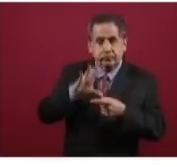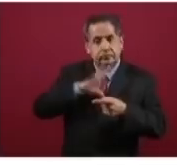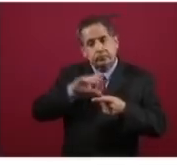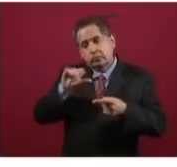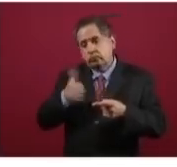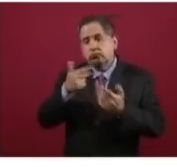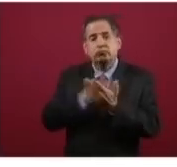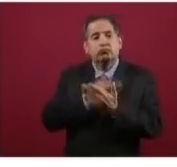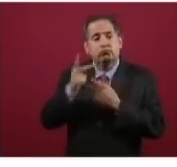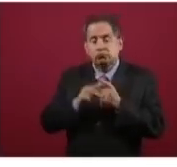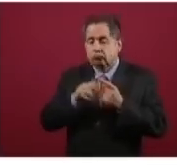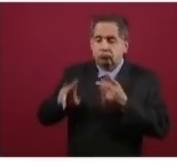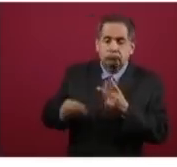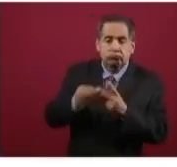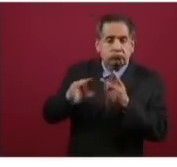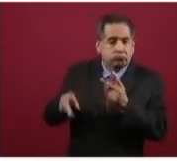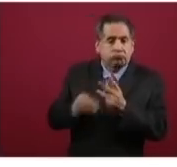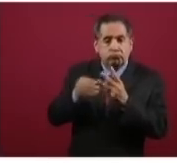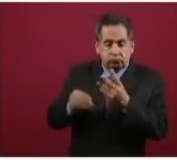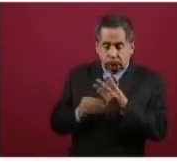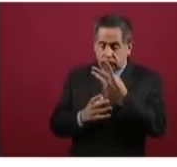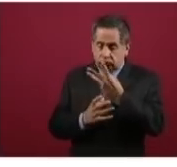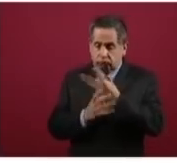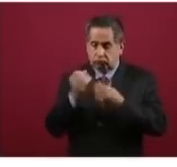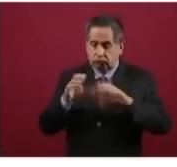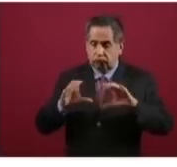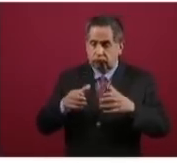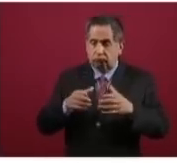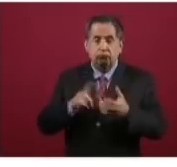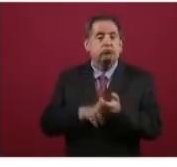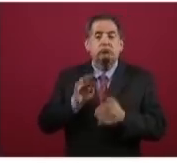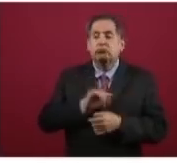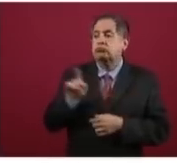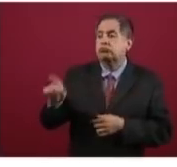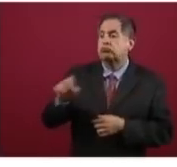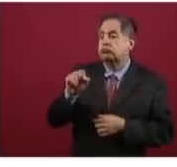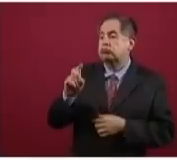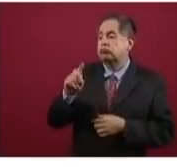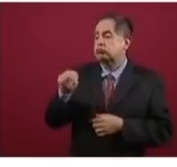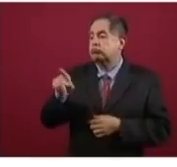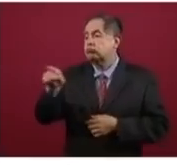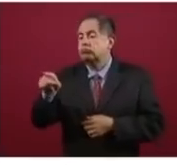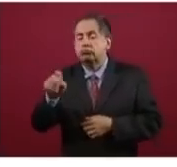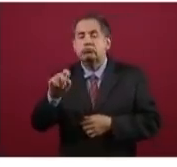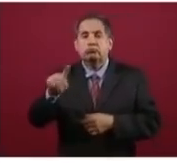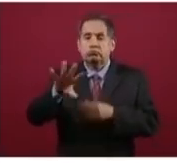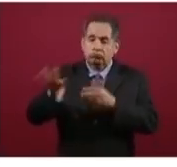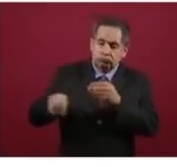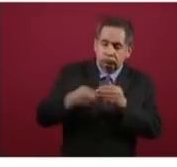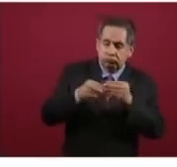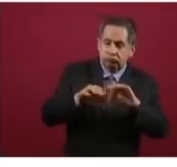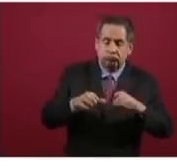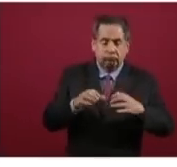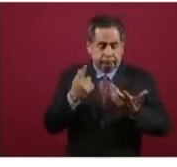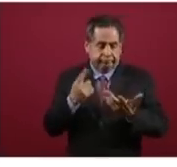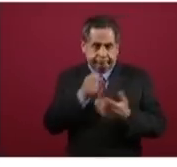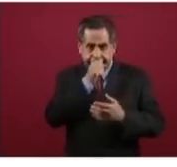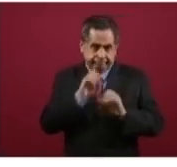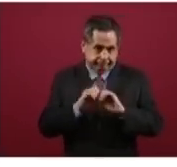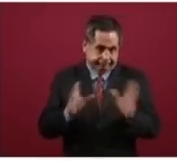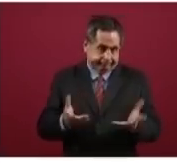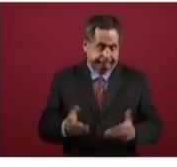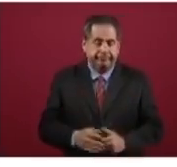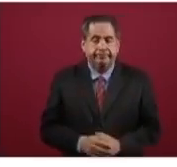de alimentación que podrían 3 estar en la secretaría de la defensa nacional y esos tendrían que agruparse de manera distinta